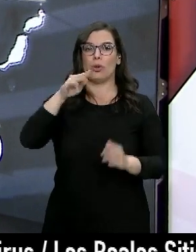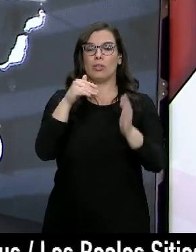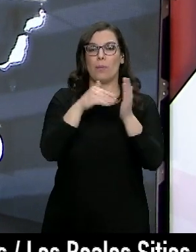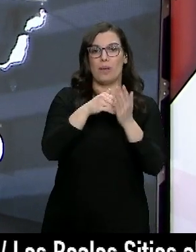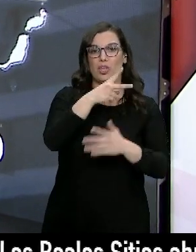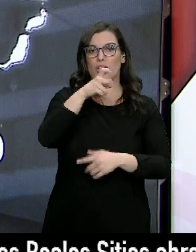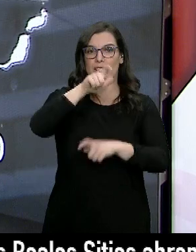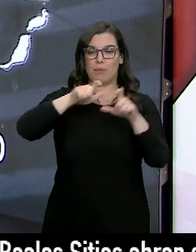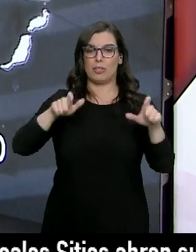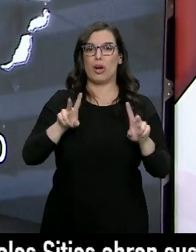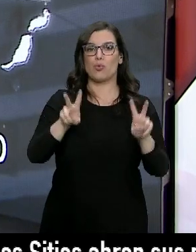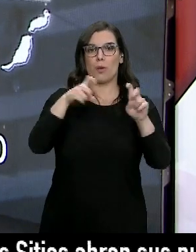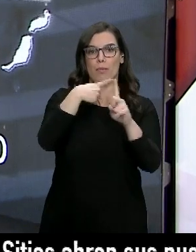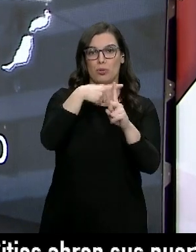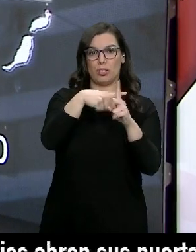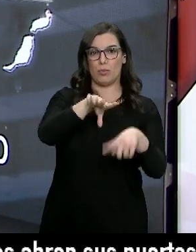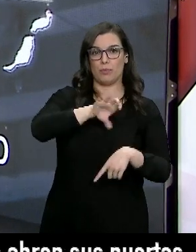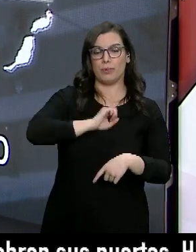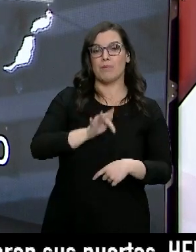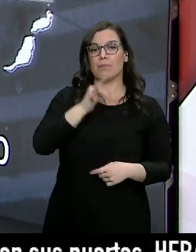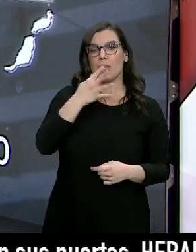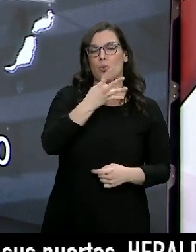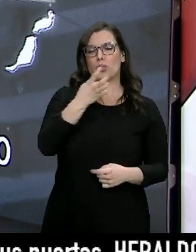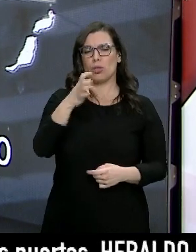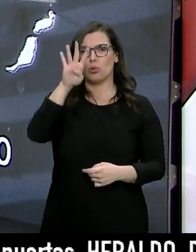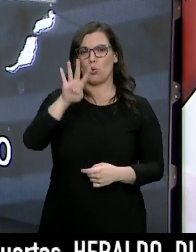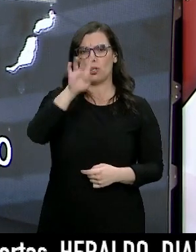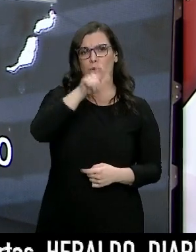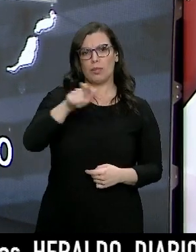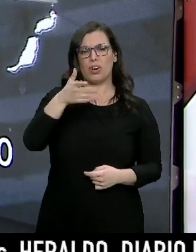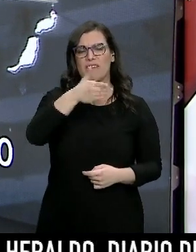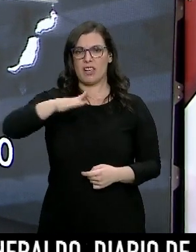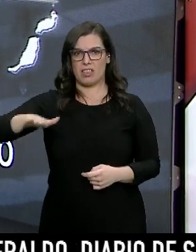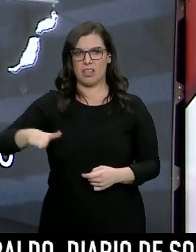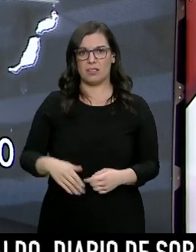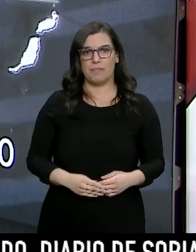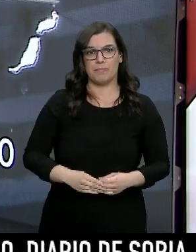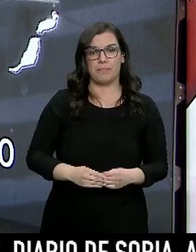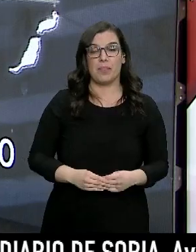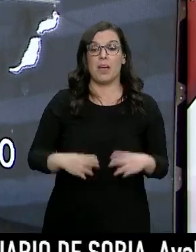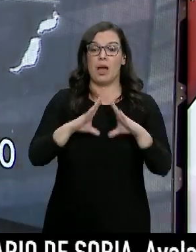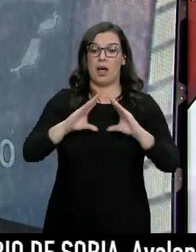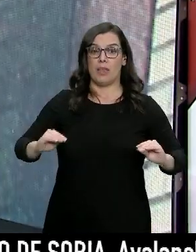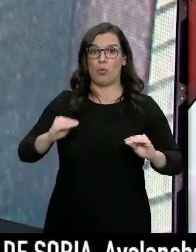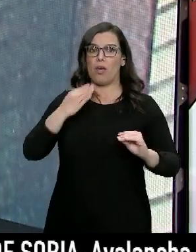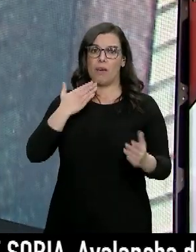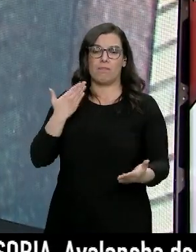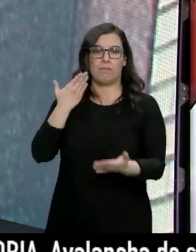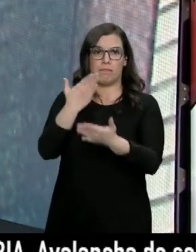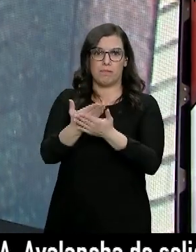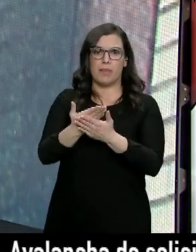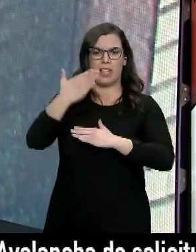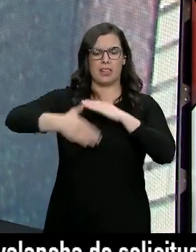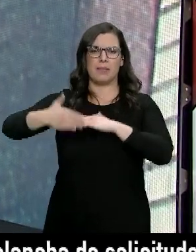34.200 nuevos contagios, además de 404 fallecidos más. Andalucía pide ir más allá con